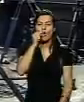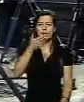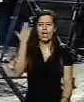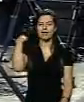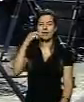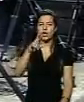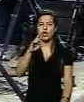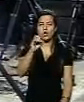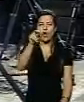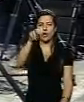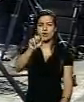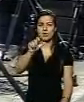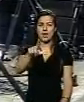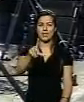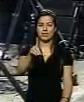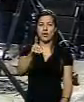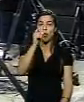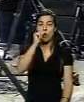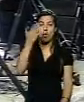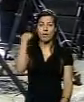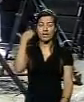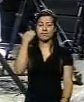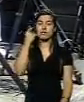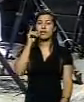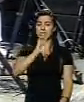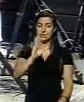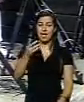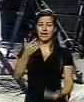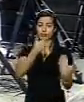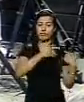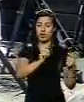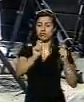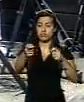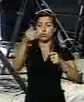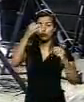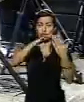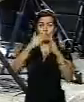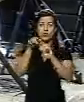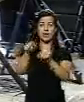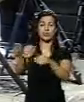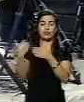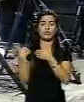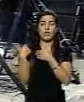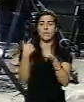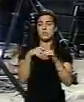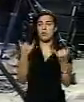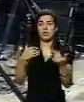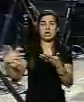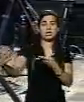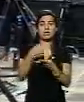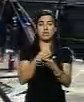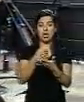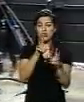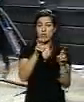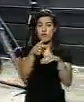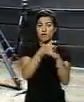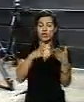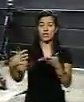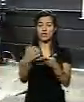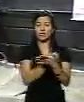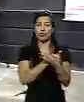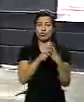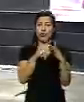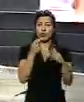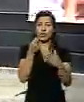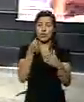de la Cruz al frente de la gobernación, dejó unos recursos a los consejos comunales y de alguna u otra manera se los quitó a los consejos comunales, fue desviado